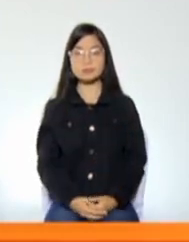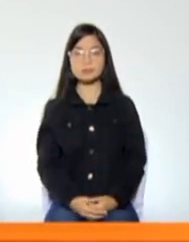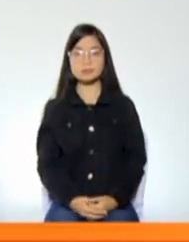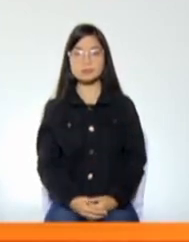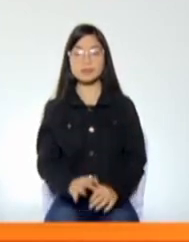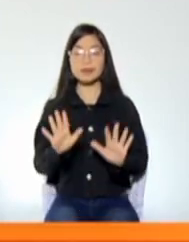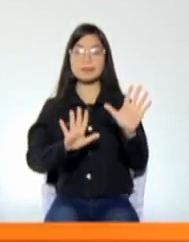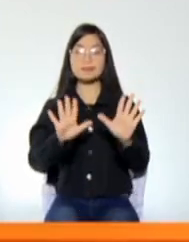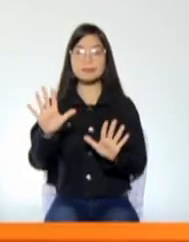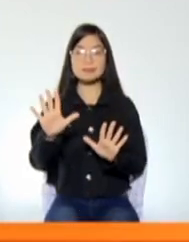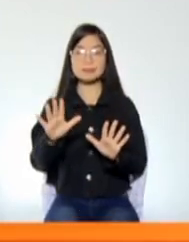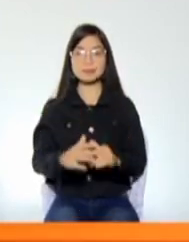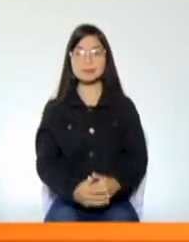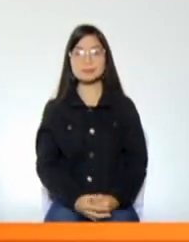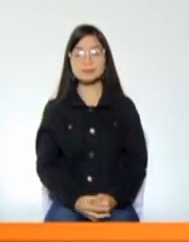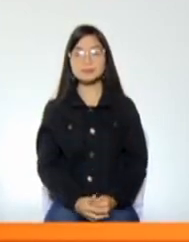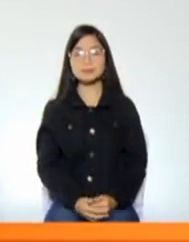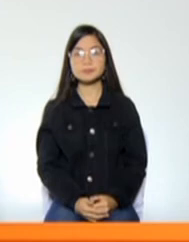el 15,